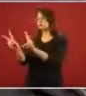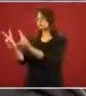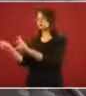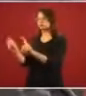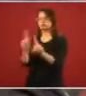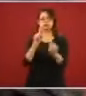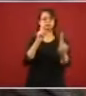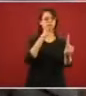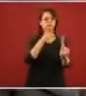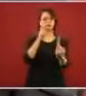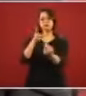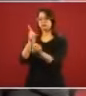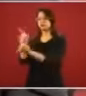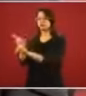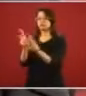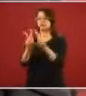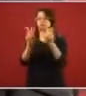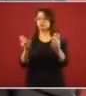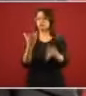sociales importantes.